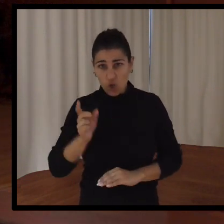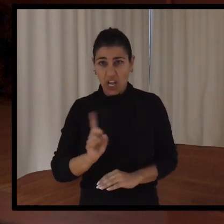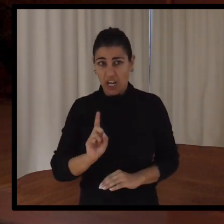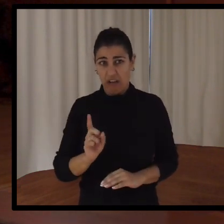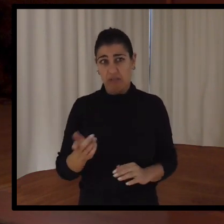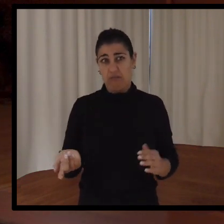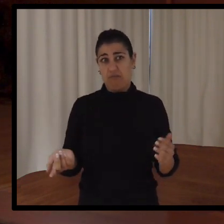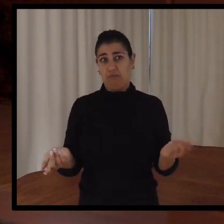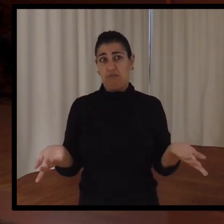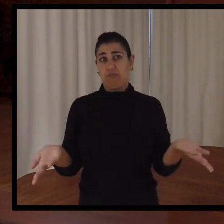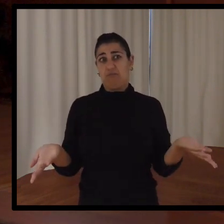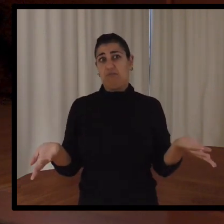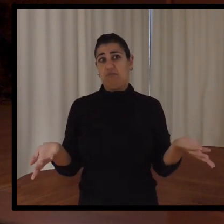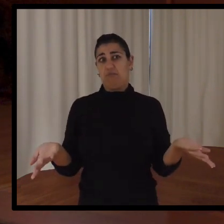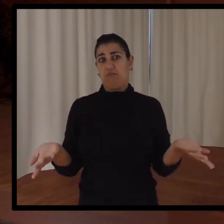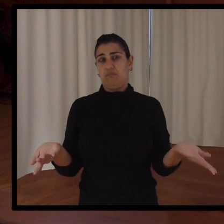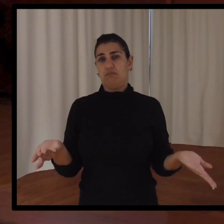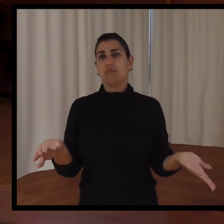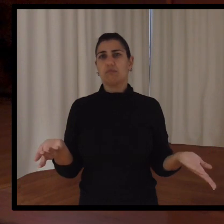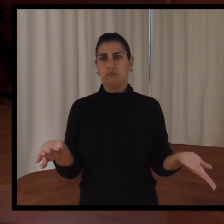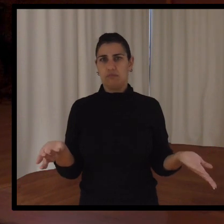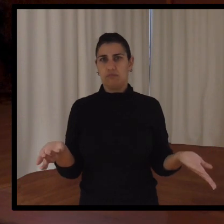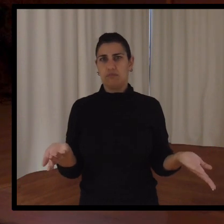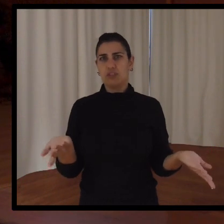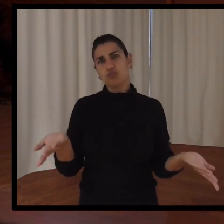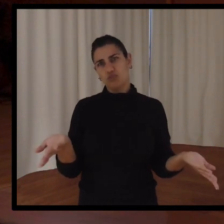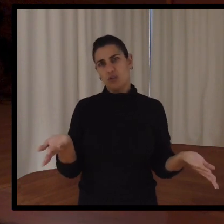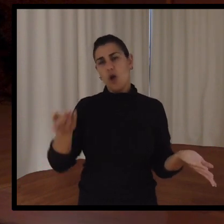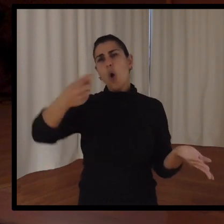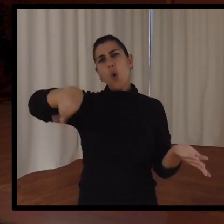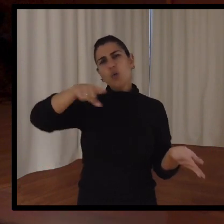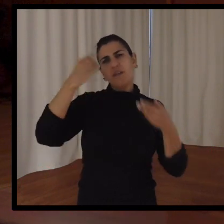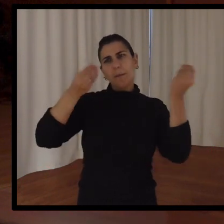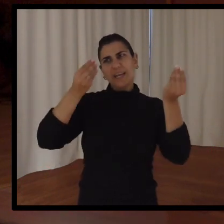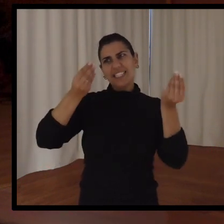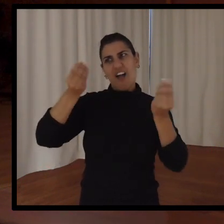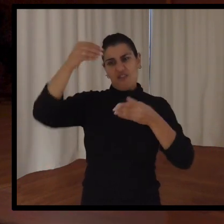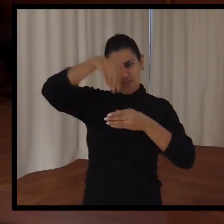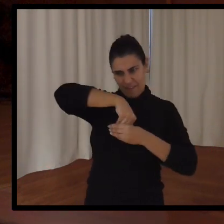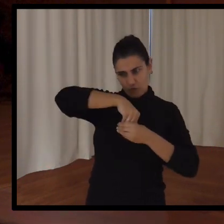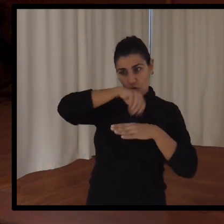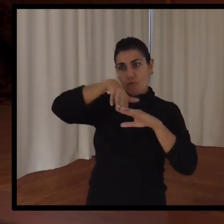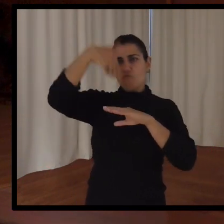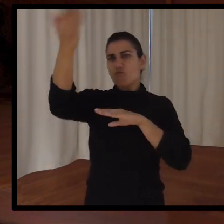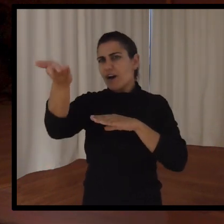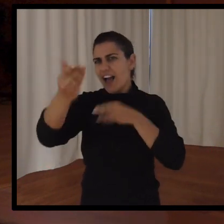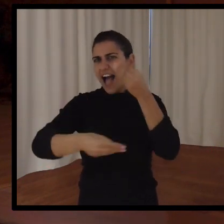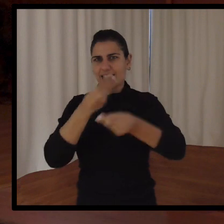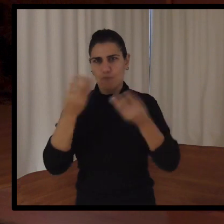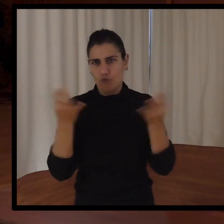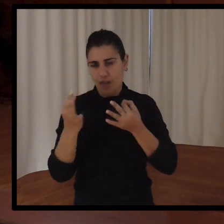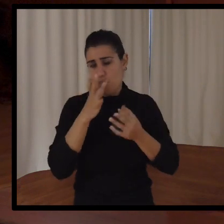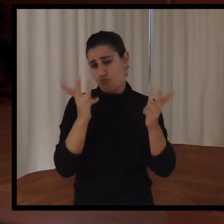Entonces, ¿ustedes qué se plantean? ¿Cómo qué se puede hacer adentro y también afuera? Porque como entendemos que el deporte es